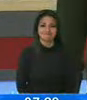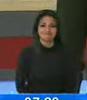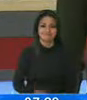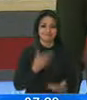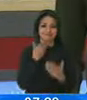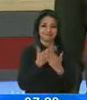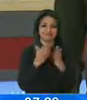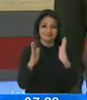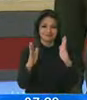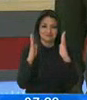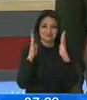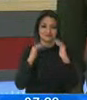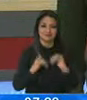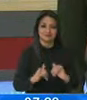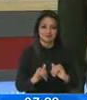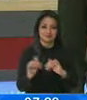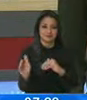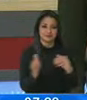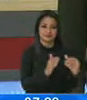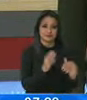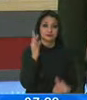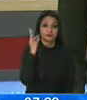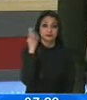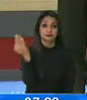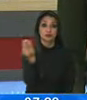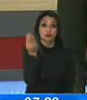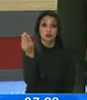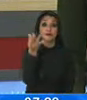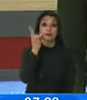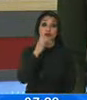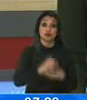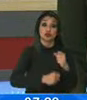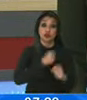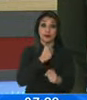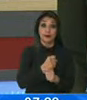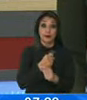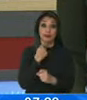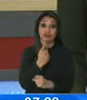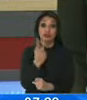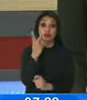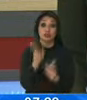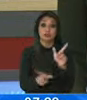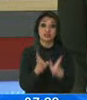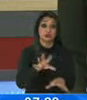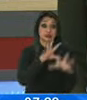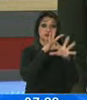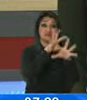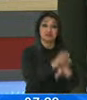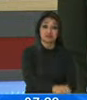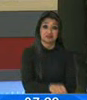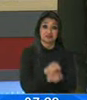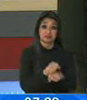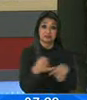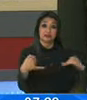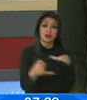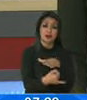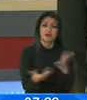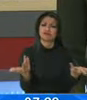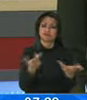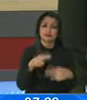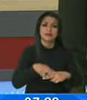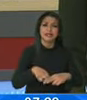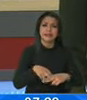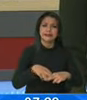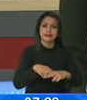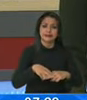Gracias por continuar con nosotros. Les contamos que una joven de 18 años de edad habría sido secuestrada y abusada luego de tomar un taxi informal en Manta.